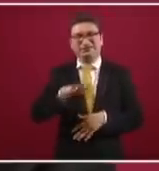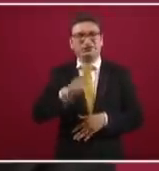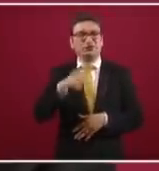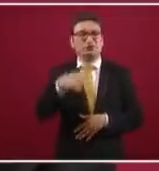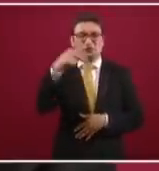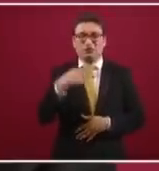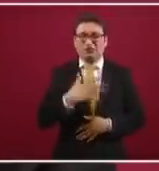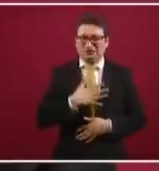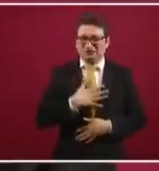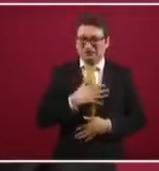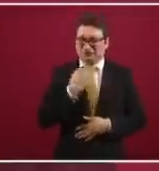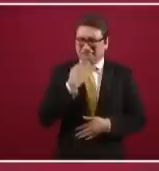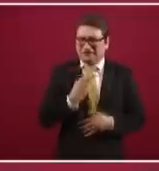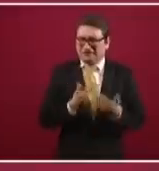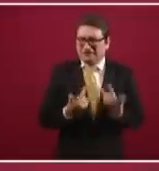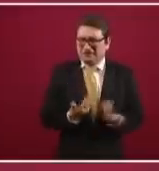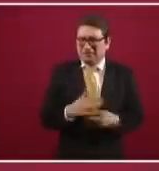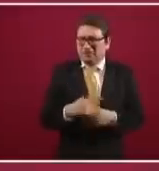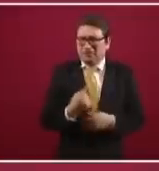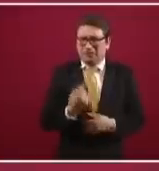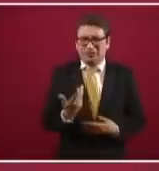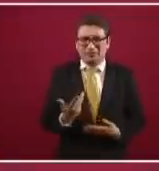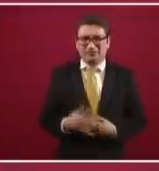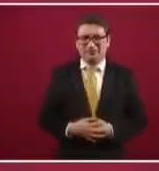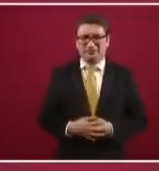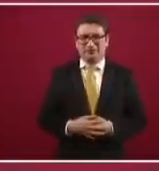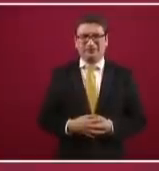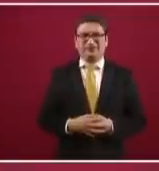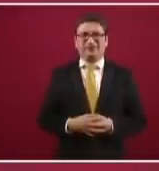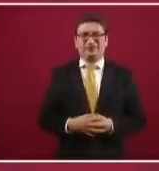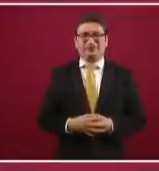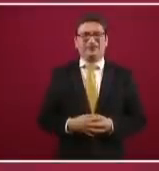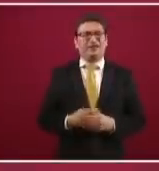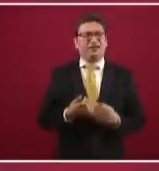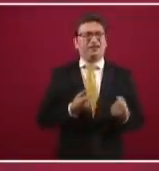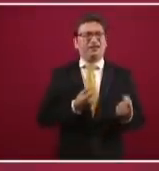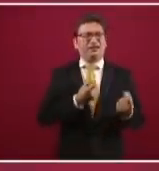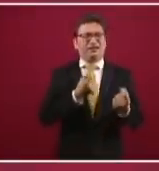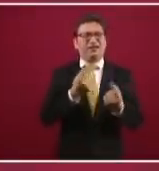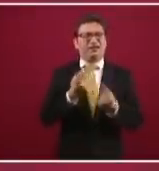digo porque se piensa que